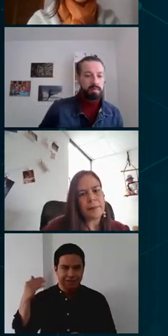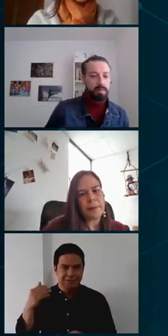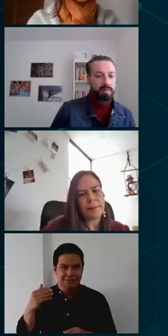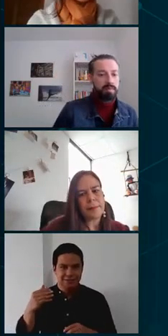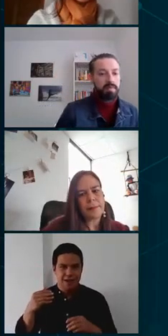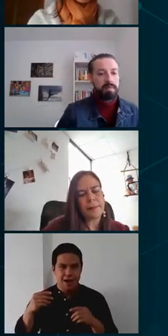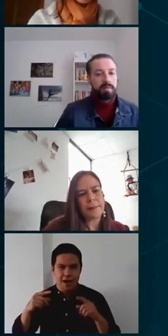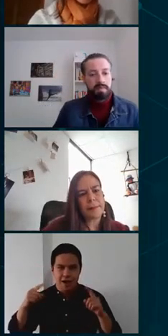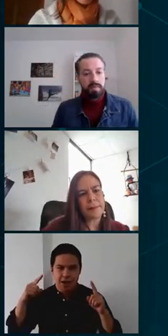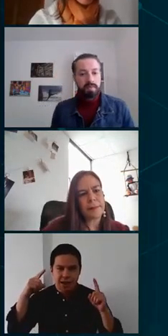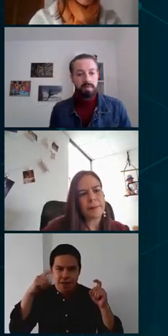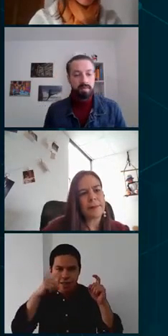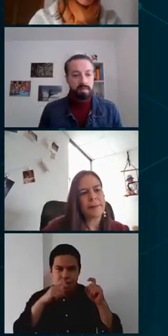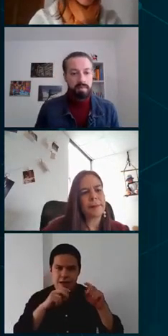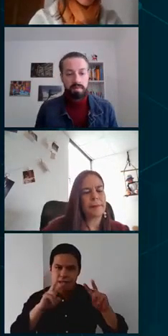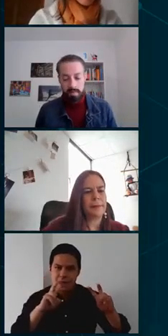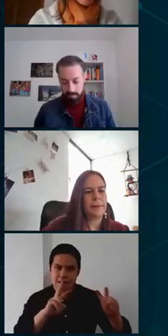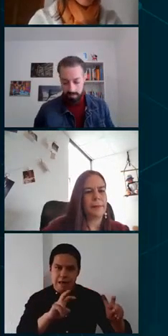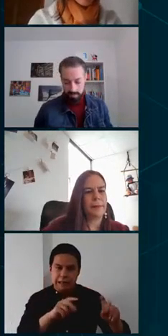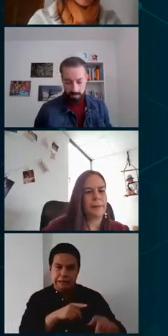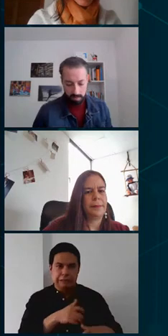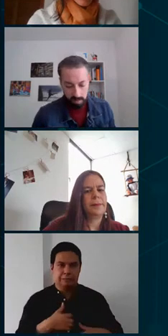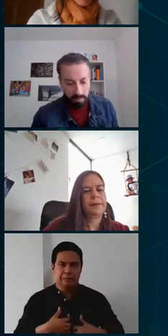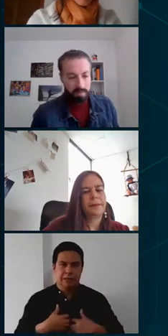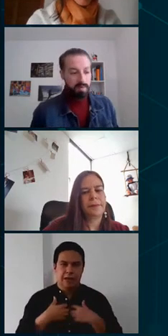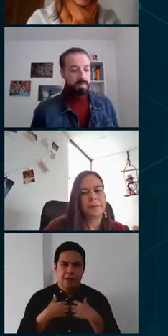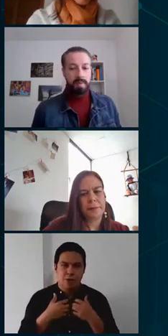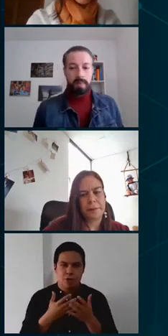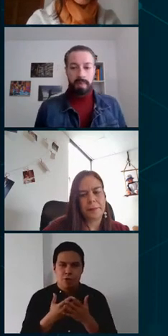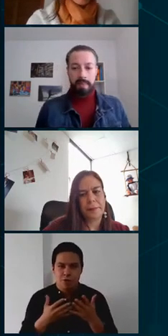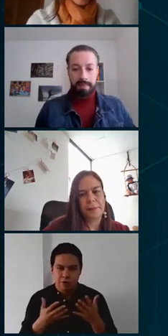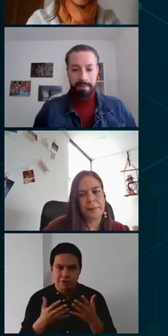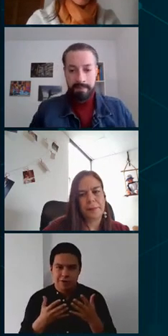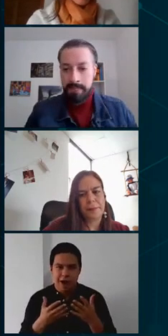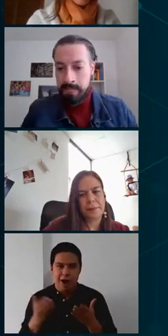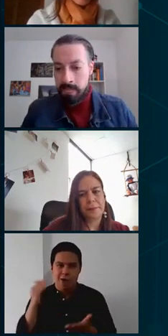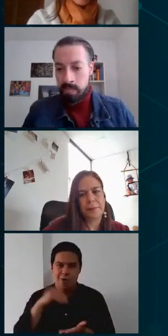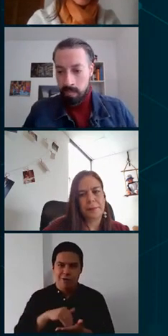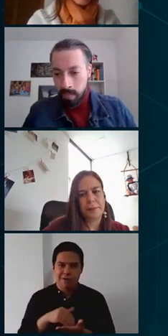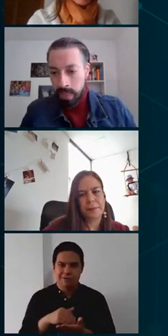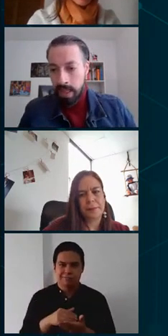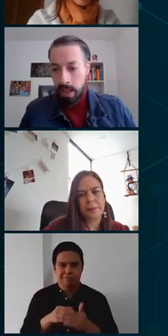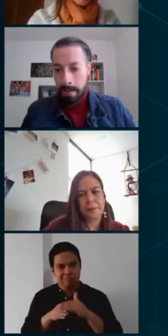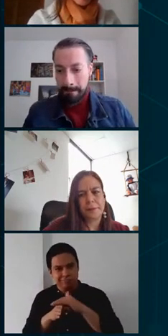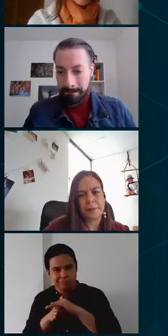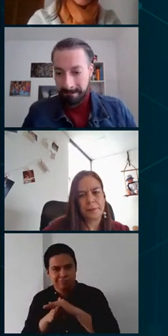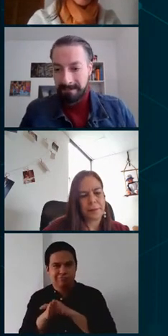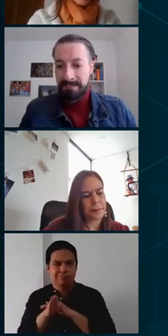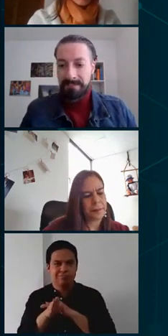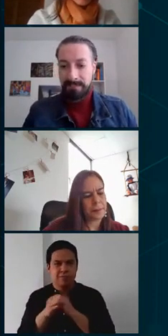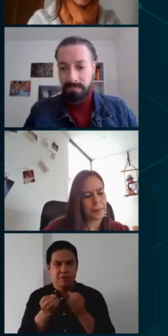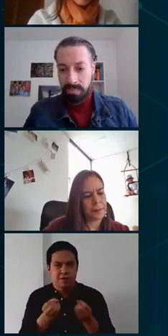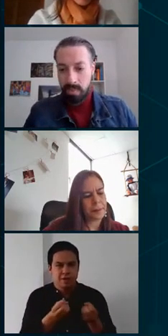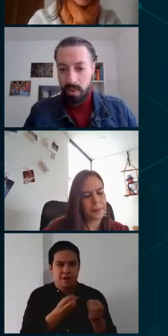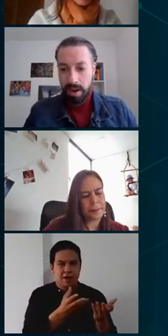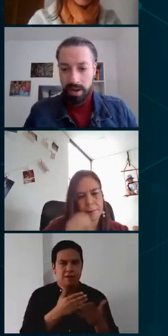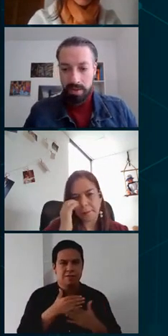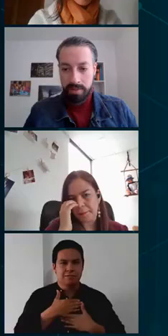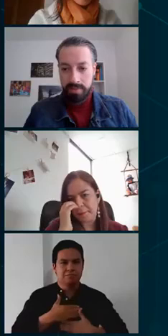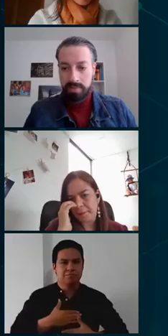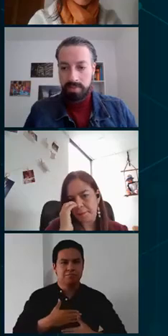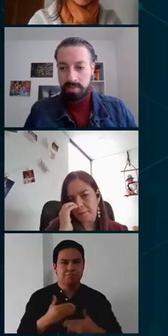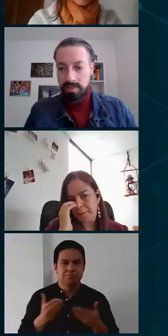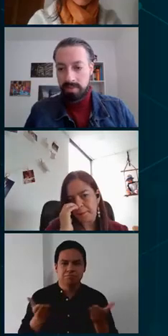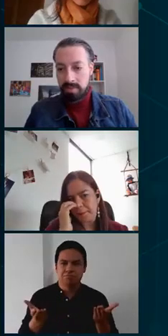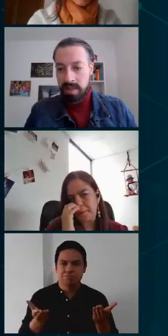cierto, que ella tenía, para que nos imaginemos qué más podemos ofrecer en esos momentos que está ella recorriendo.